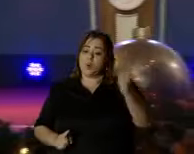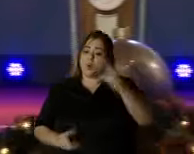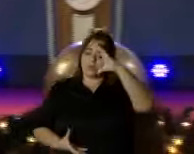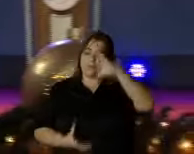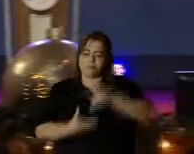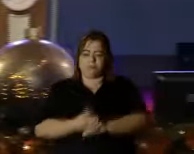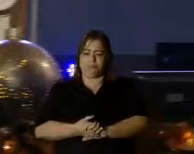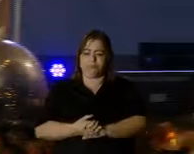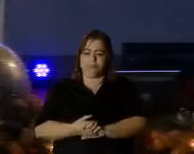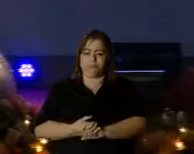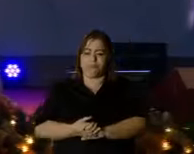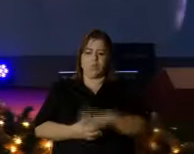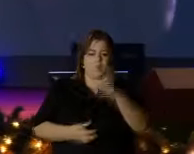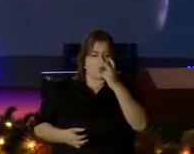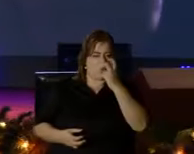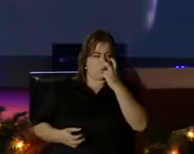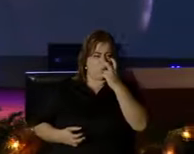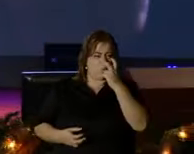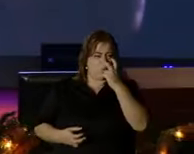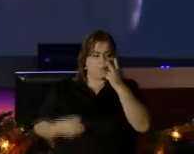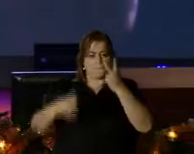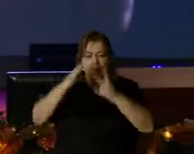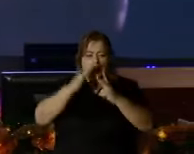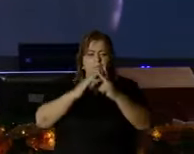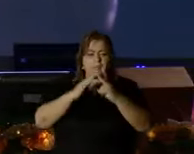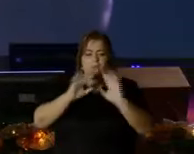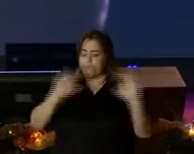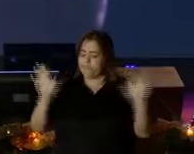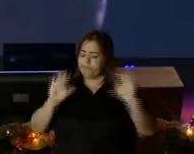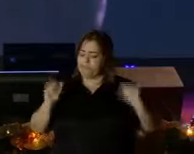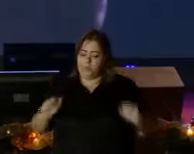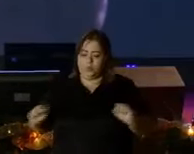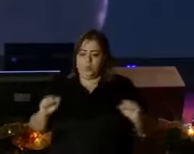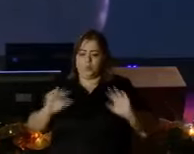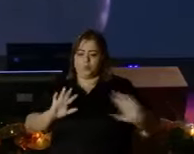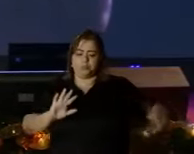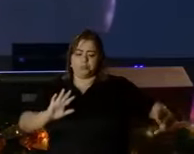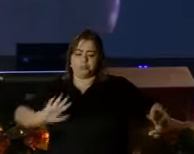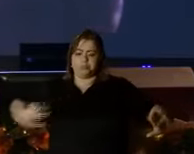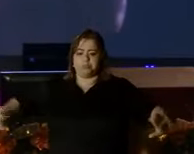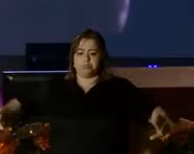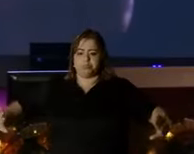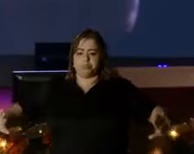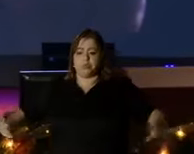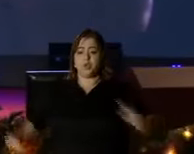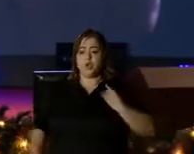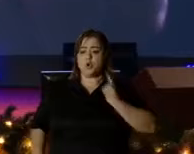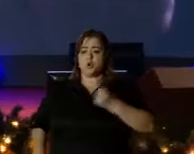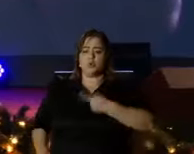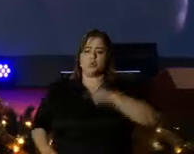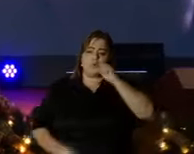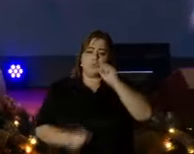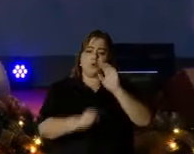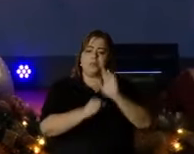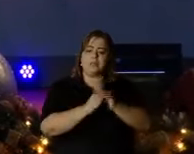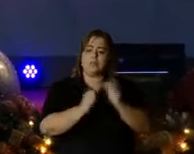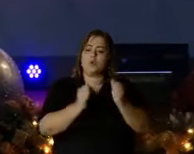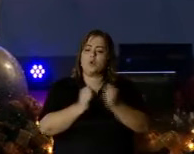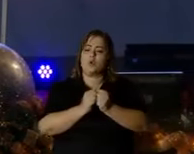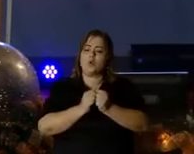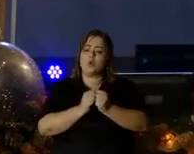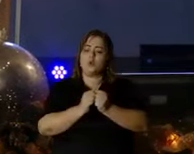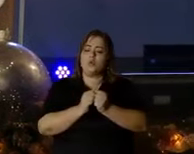de los que no tienen visión. La visión de esta casa es clara. Ganar almas.